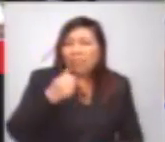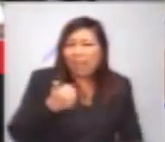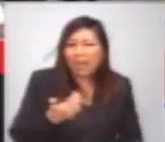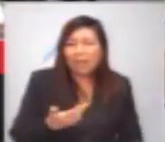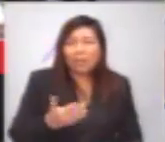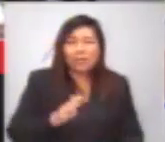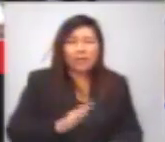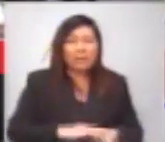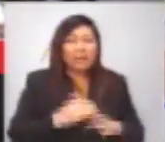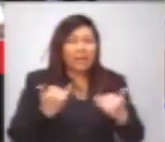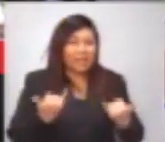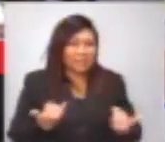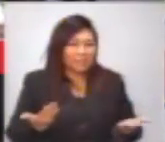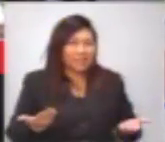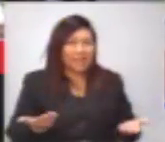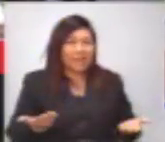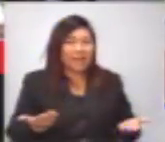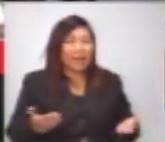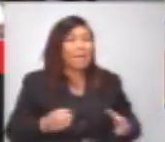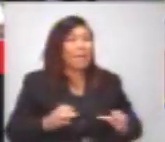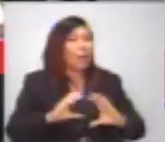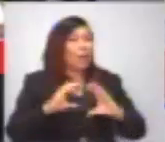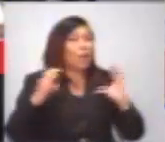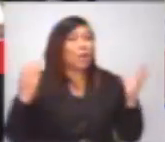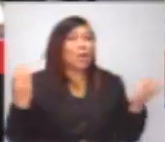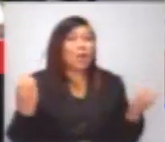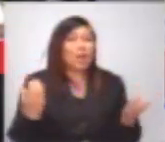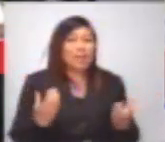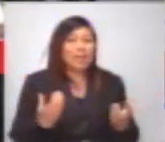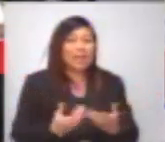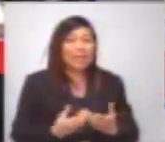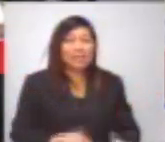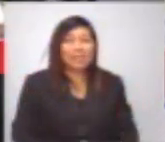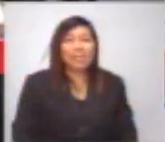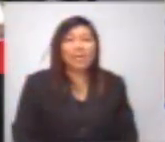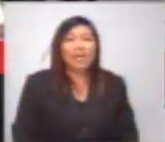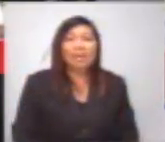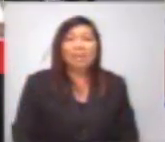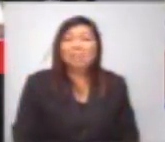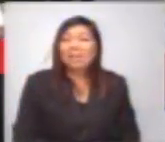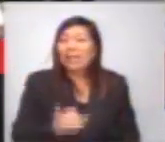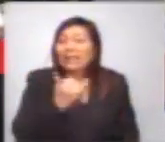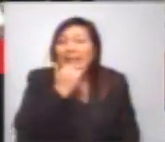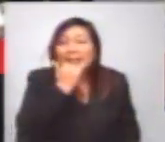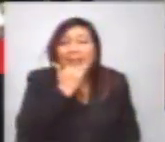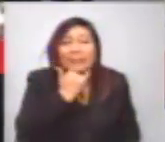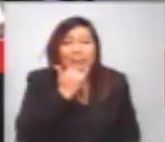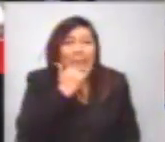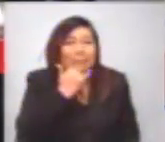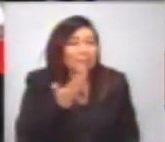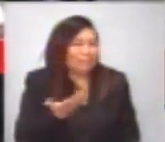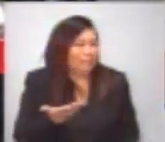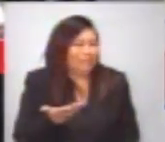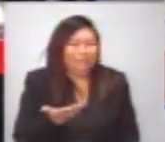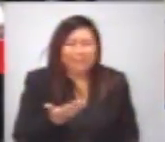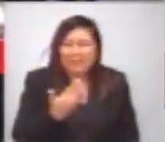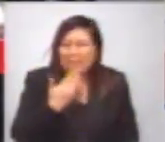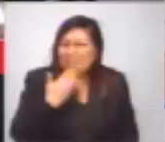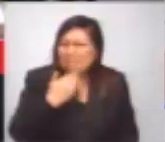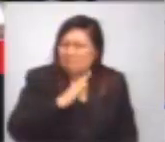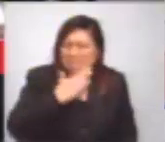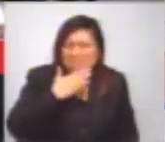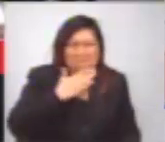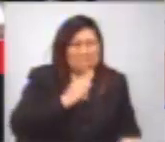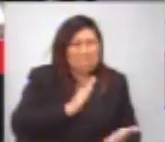Y sobre eso, el Parlamento Nacional, de manera equivocada,